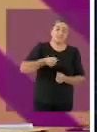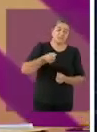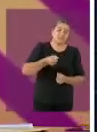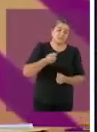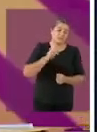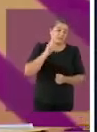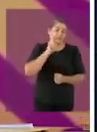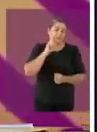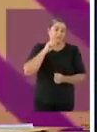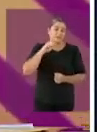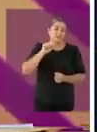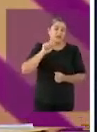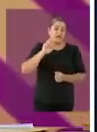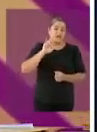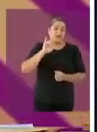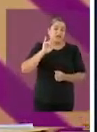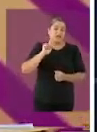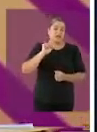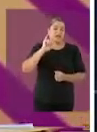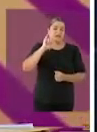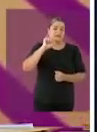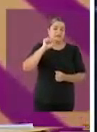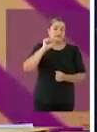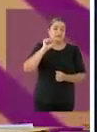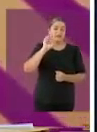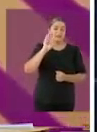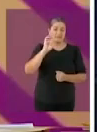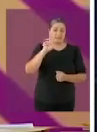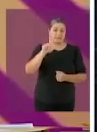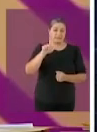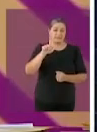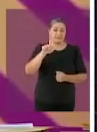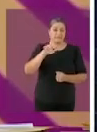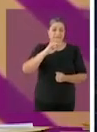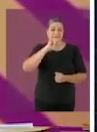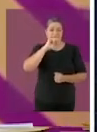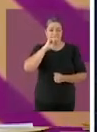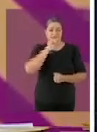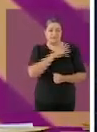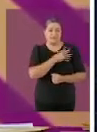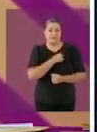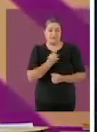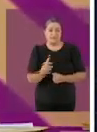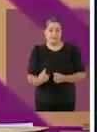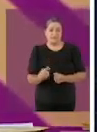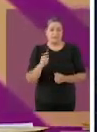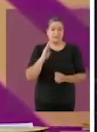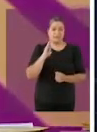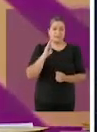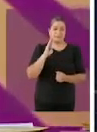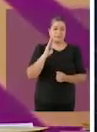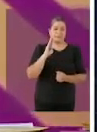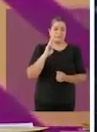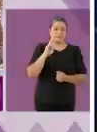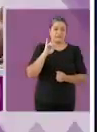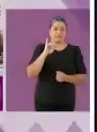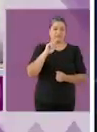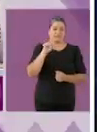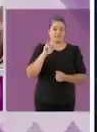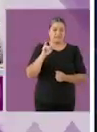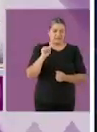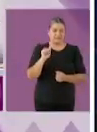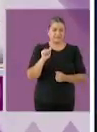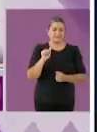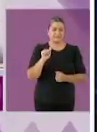ejercicio de un debate que es histórico porque fue el primero que se transmitió por televisión entre John F Kennedy y